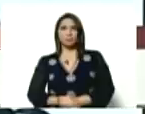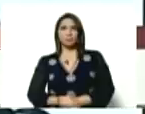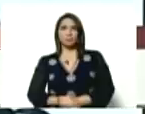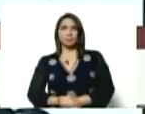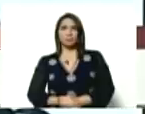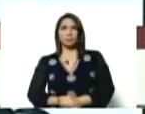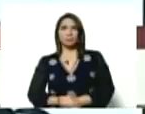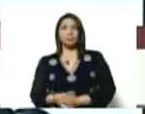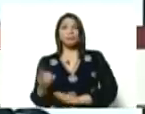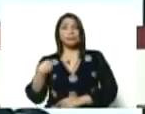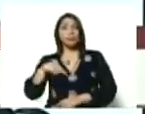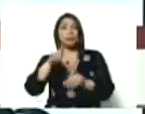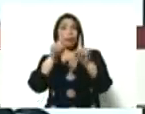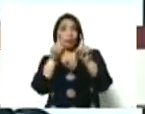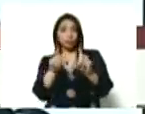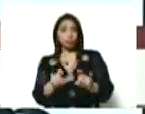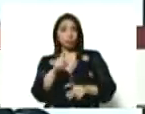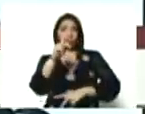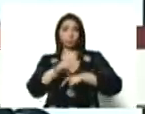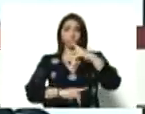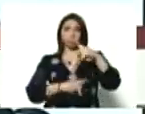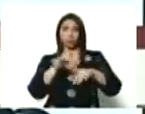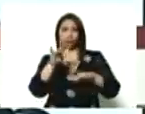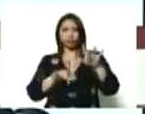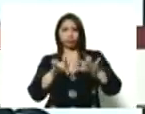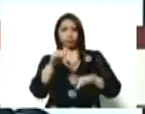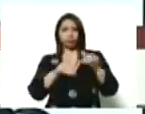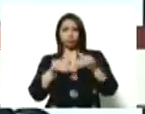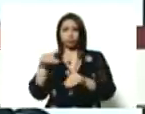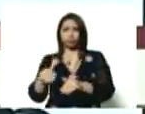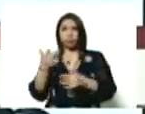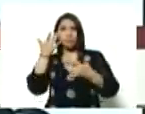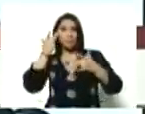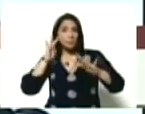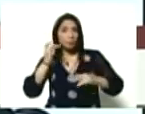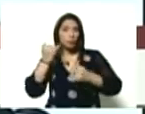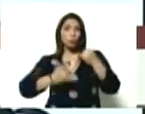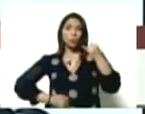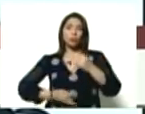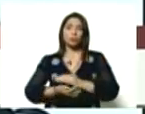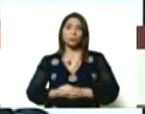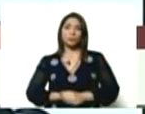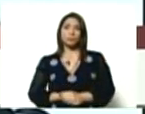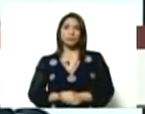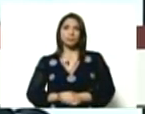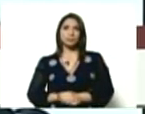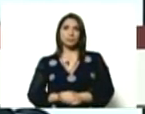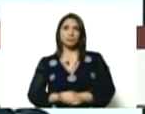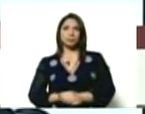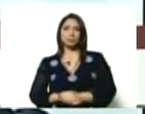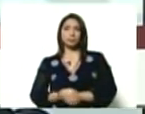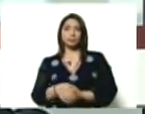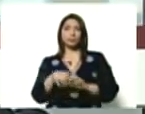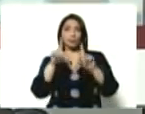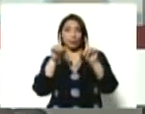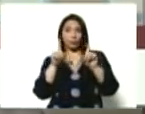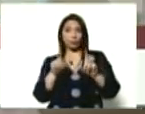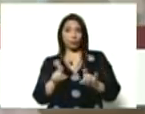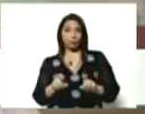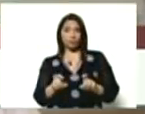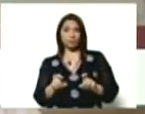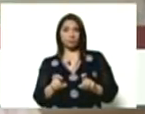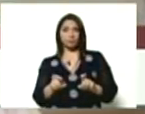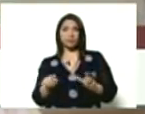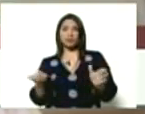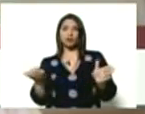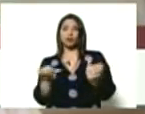Tenemos la auditoría de producción de las máquinas de votación. Quizás este es el último eslabón de la cadena de las auditorías,